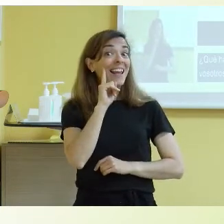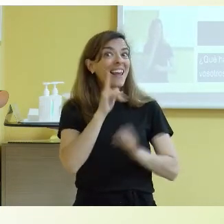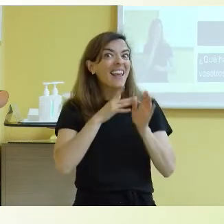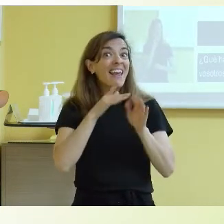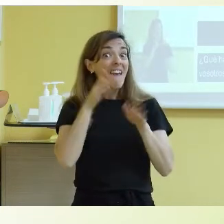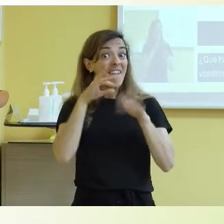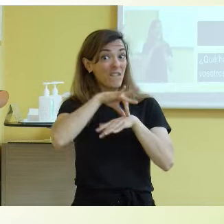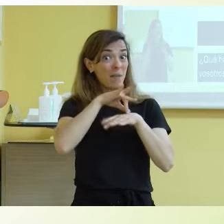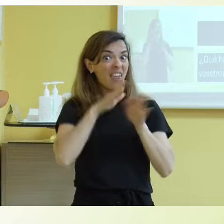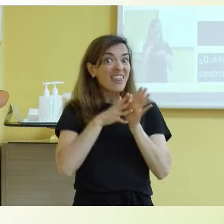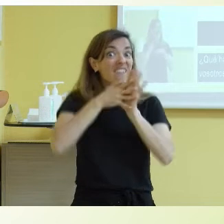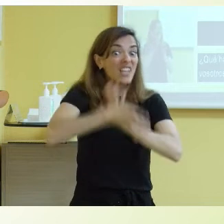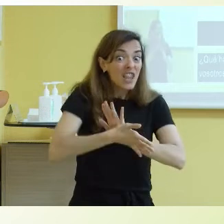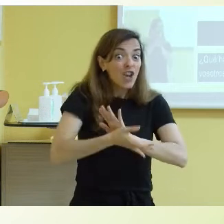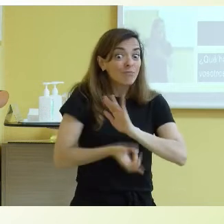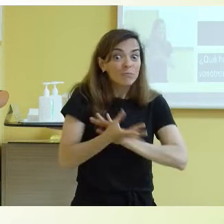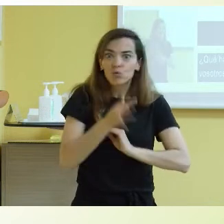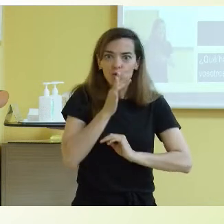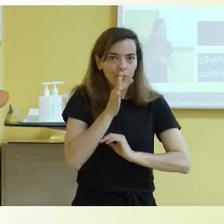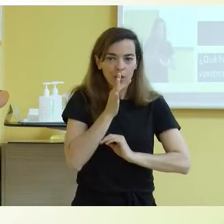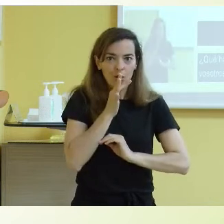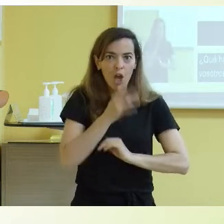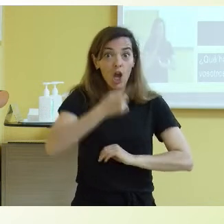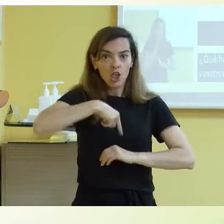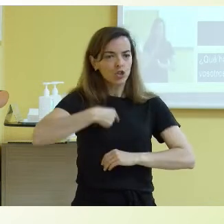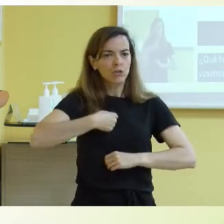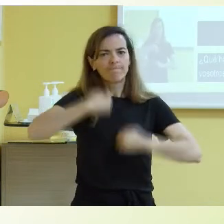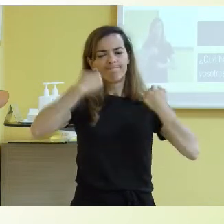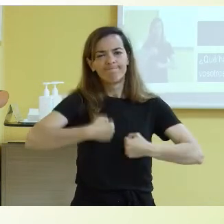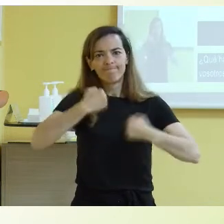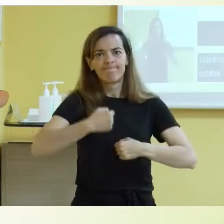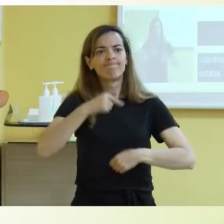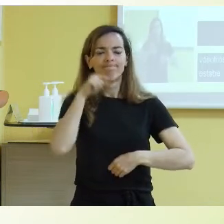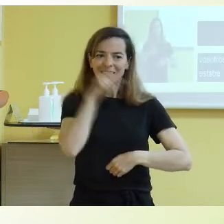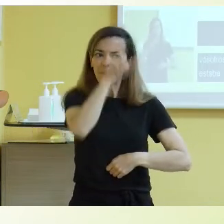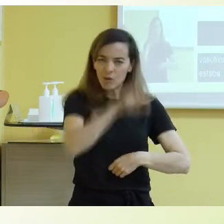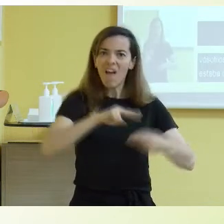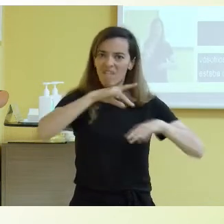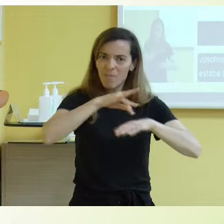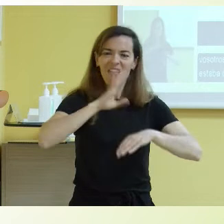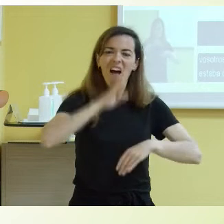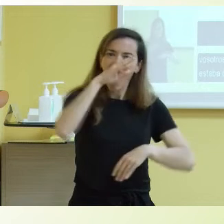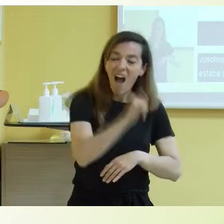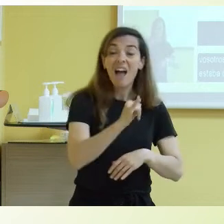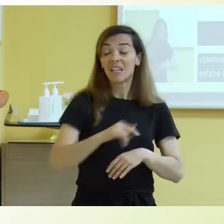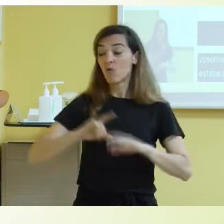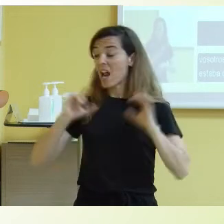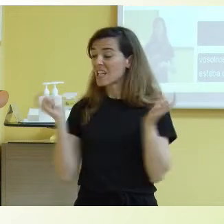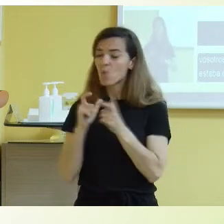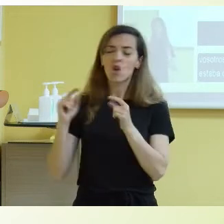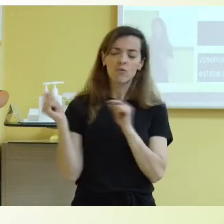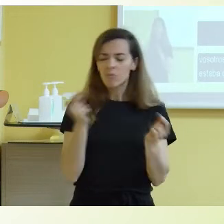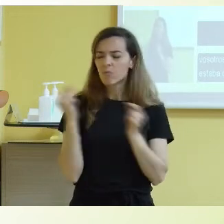esa enfermedad, y nosotros estábamos empeñados en que esa gente tenía la enfermedad, y en una de nuestras reuniones habituales, las